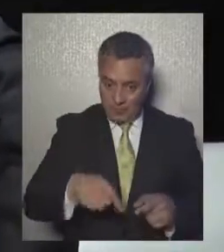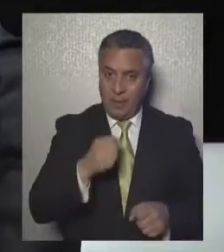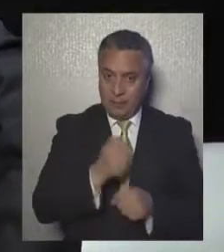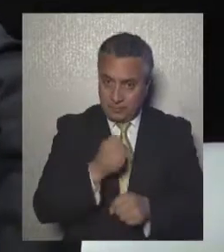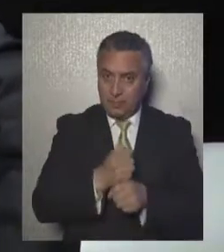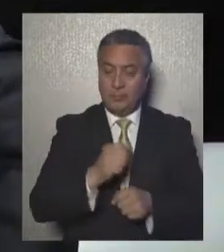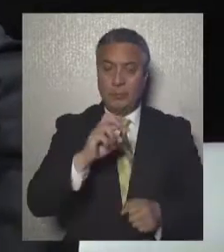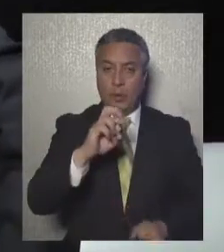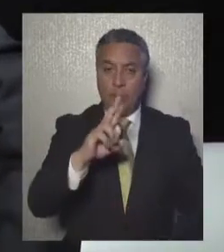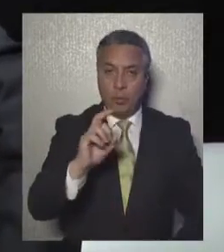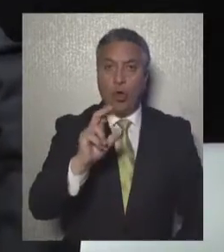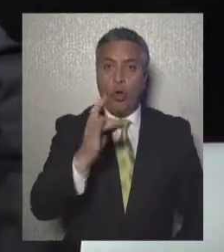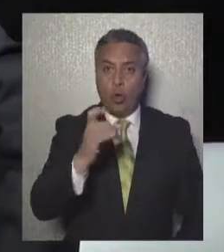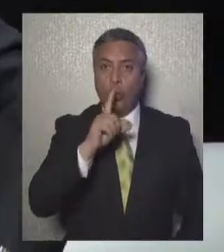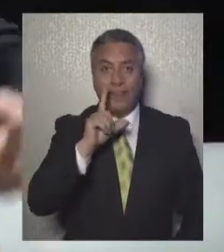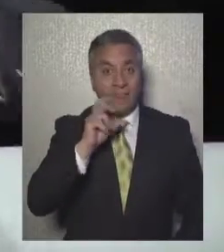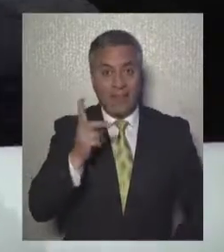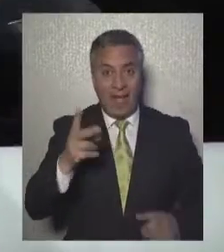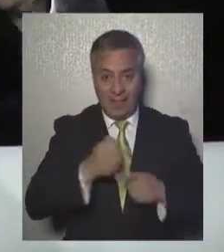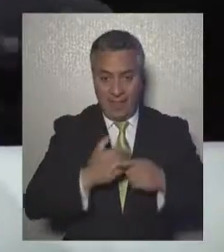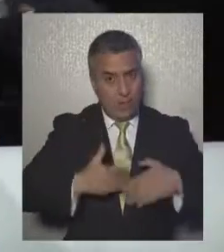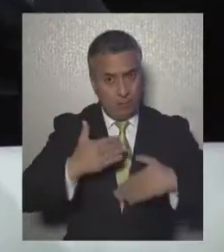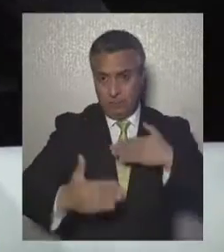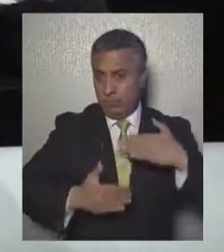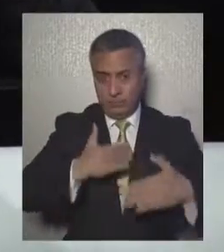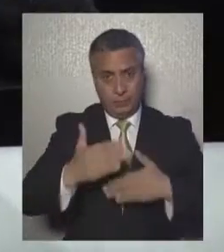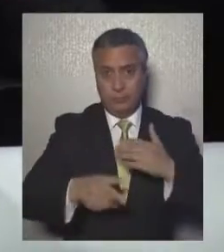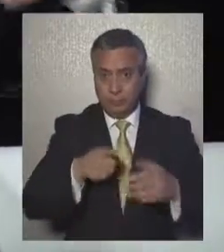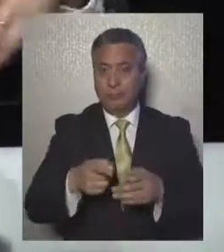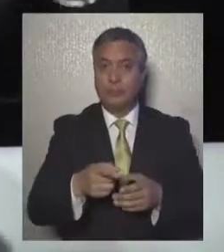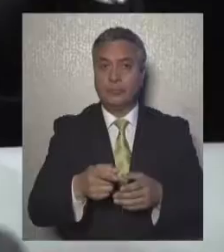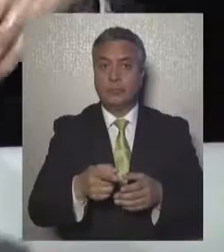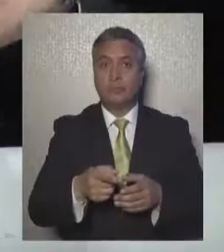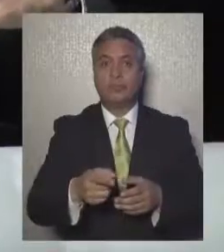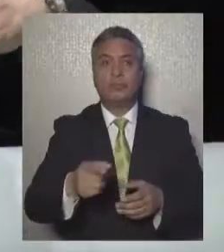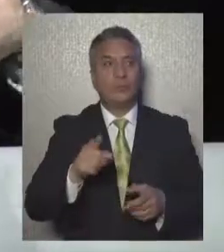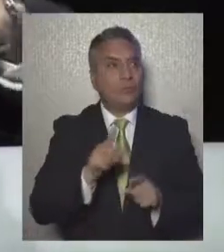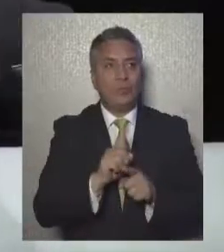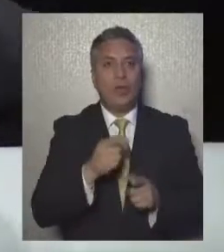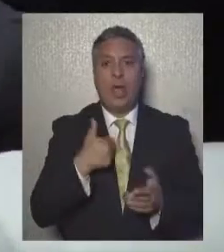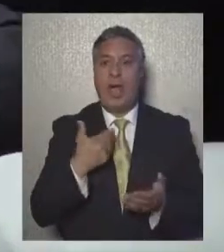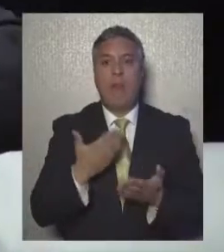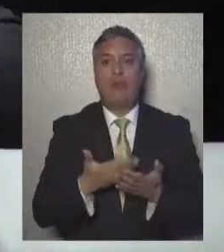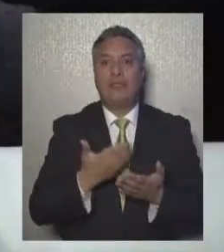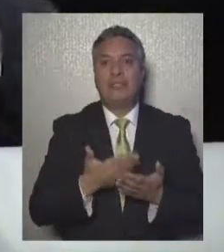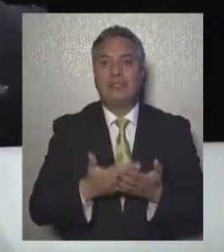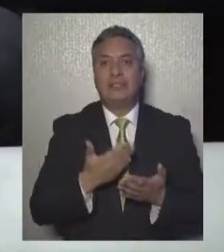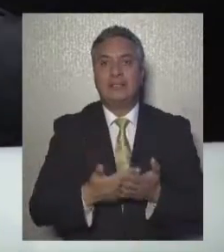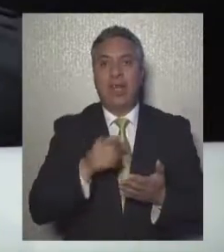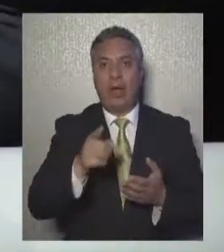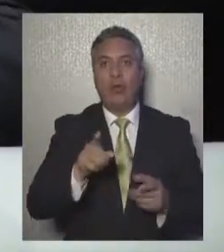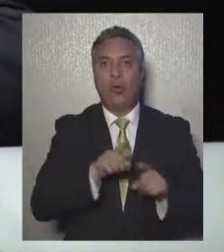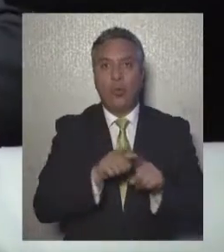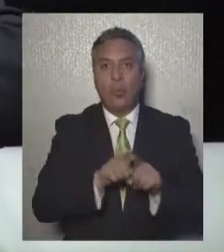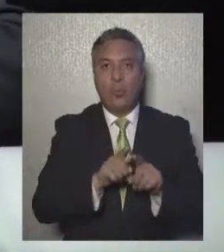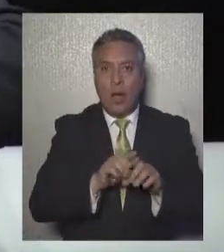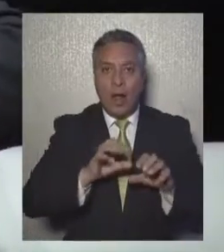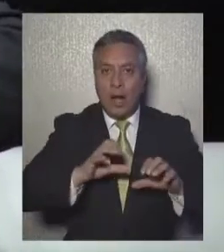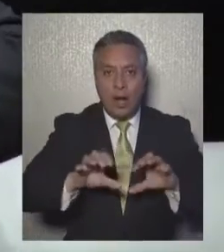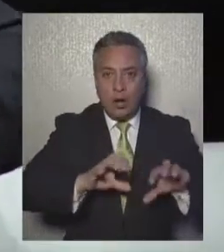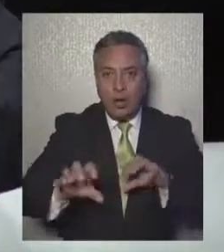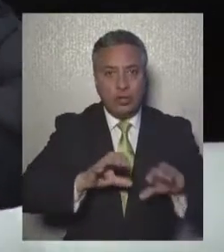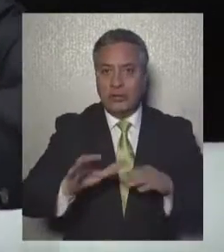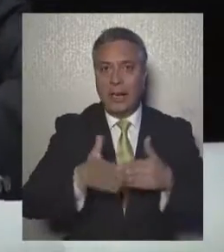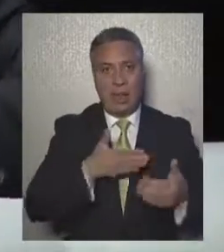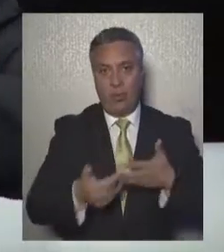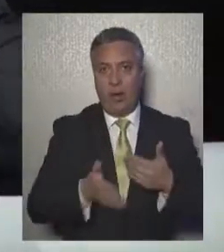en el largo plazo, una vez que uno ha aprovechado las bondades naturales de los recursos naturales,